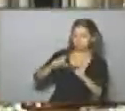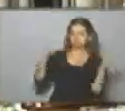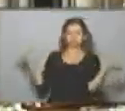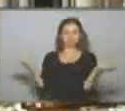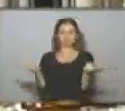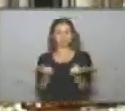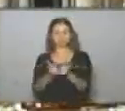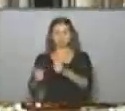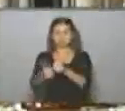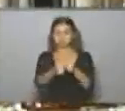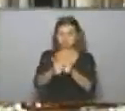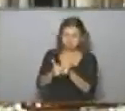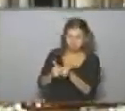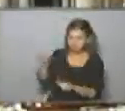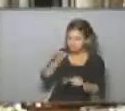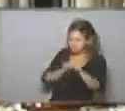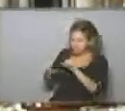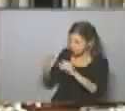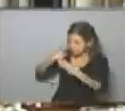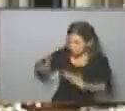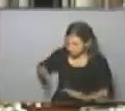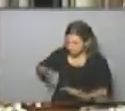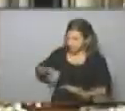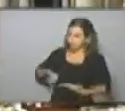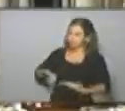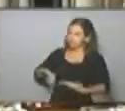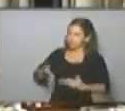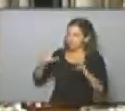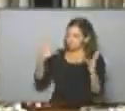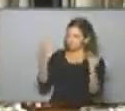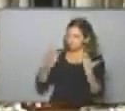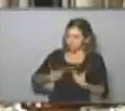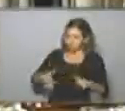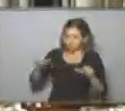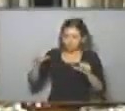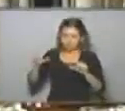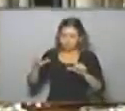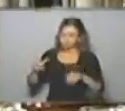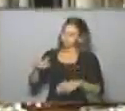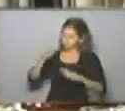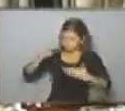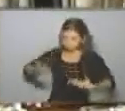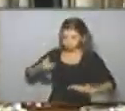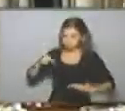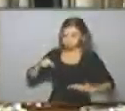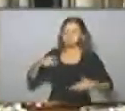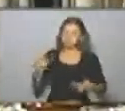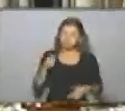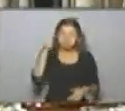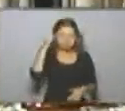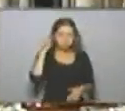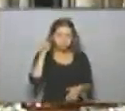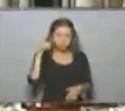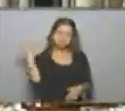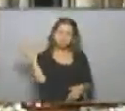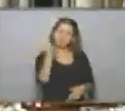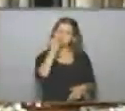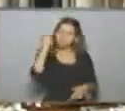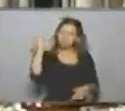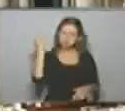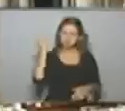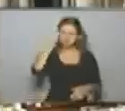hay elementos científicos que lo están comprobando. Me parece muy importante el hecho de que se haya incorporado en el